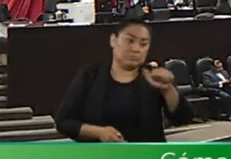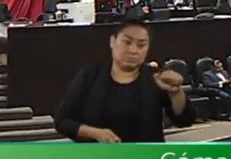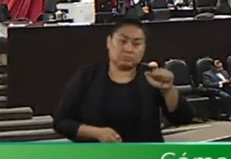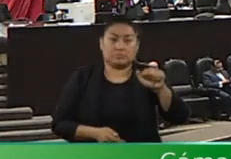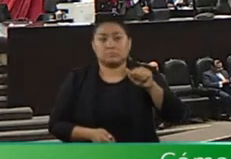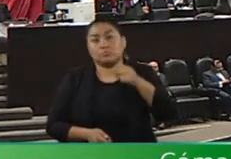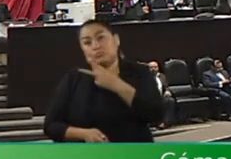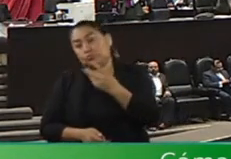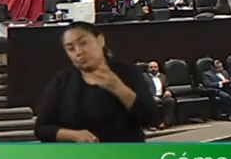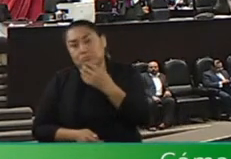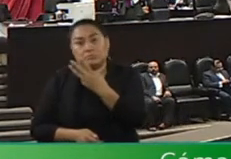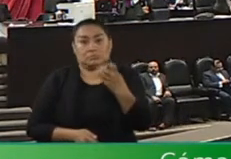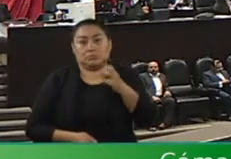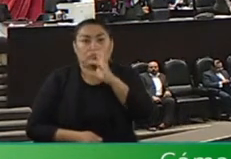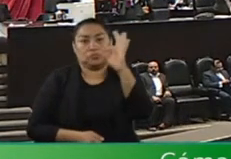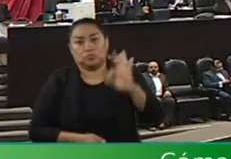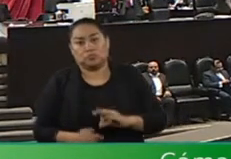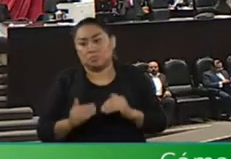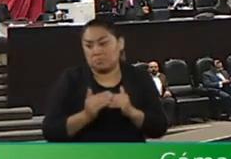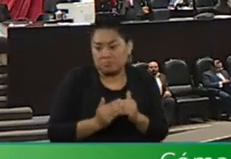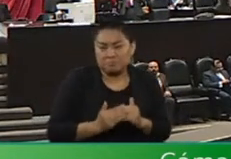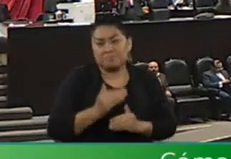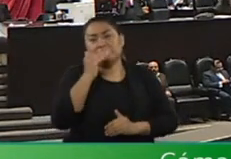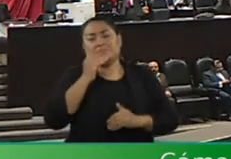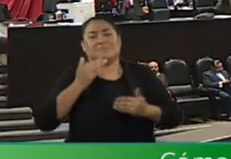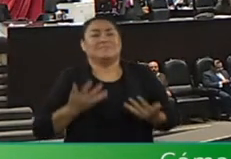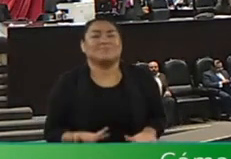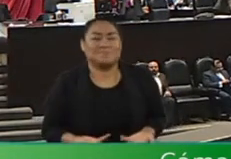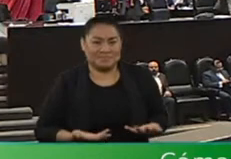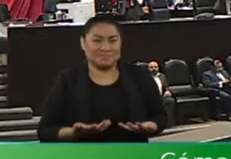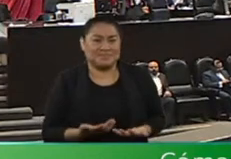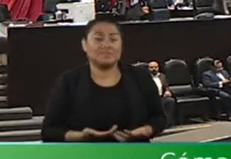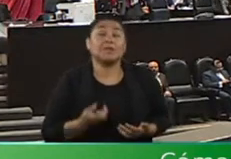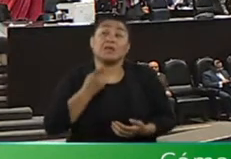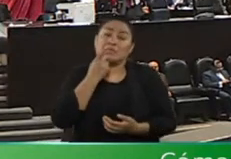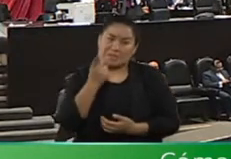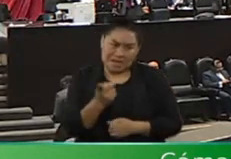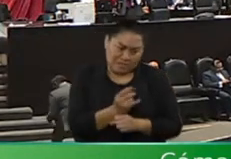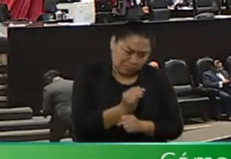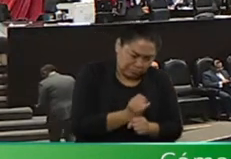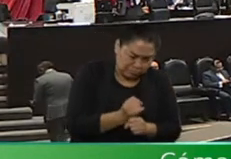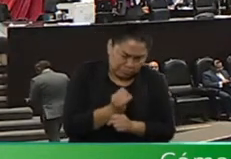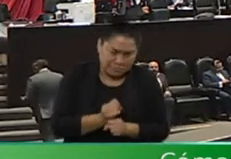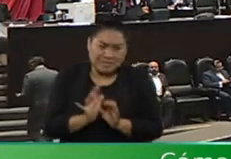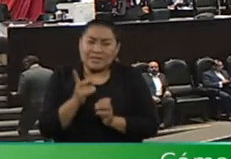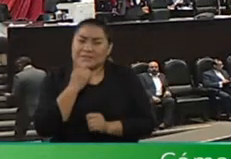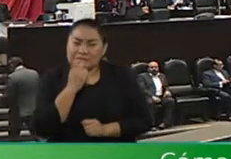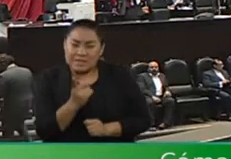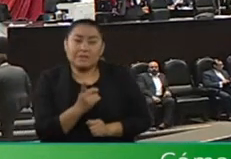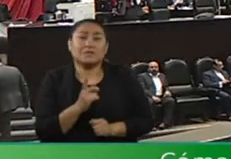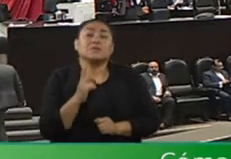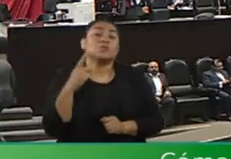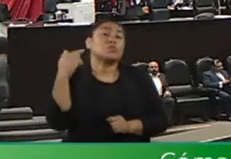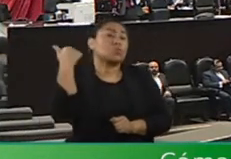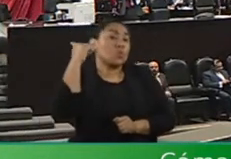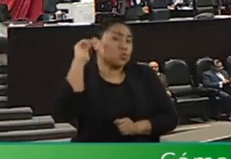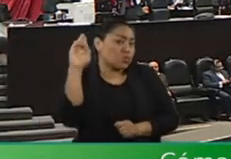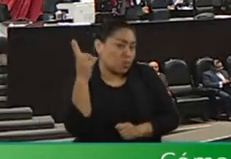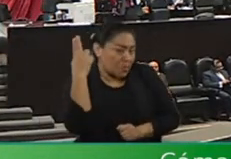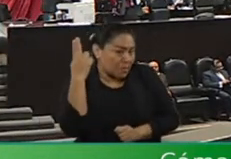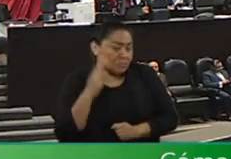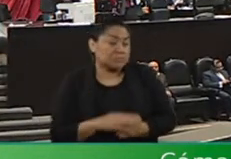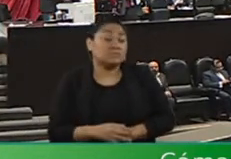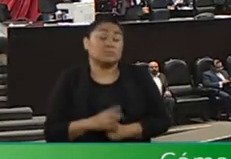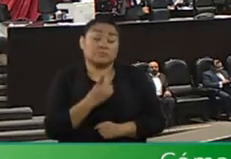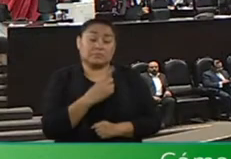200 o hasta el 300%. Claro, lo dicen los estudios, lo dice la Universidad de Guadalajara. De